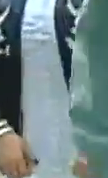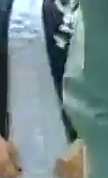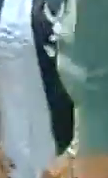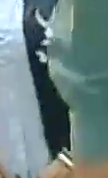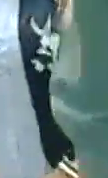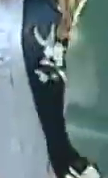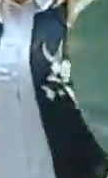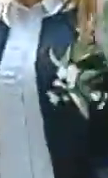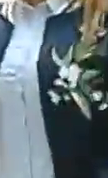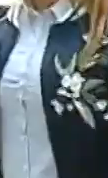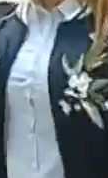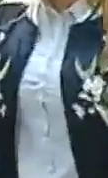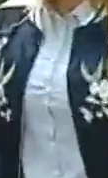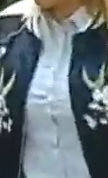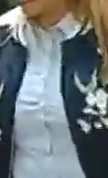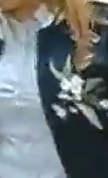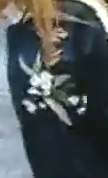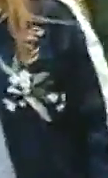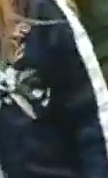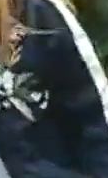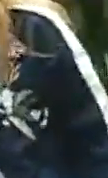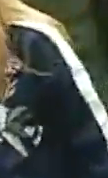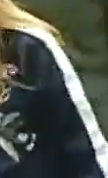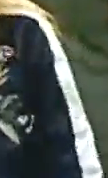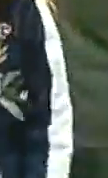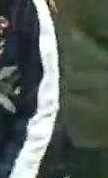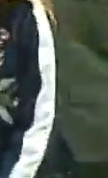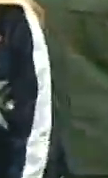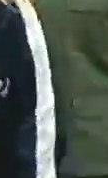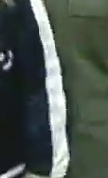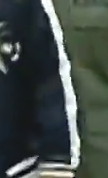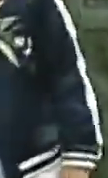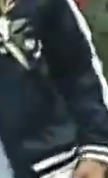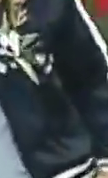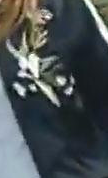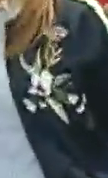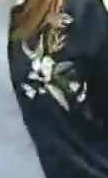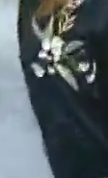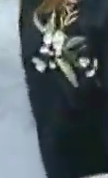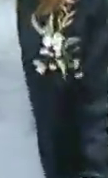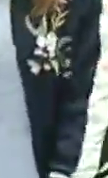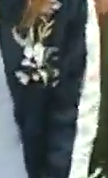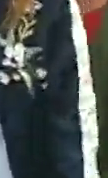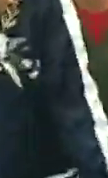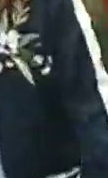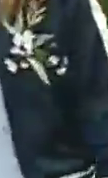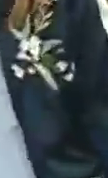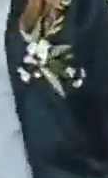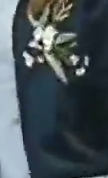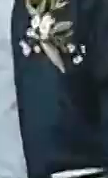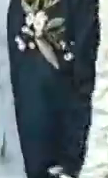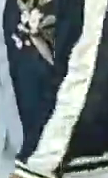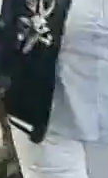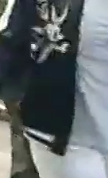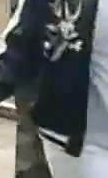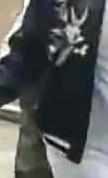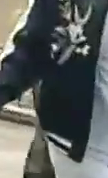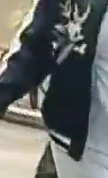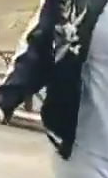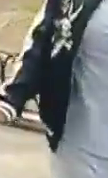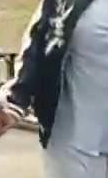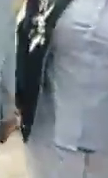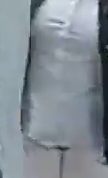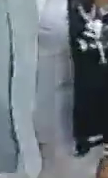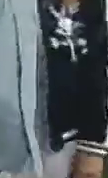contra nuestro país. Vemos en pantalla el ingreso, ya la llegada del presidente de la República, Nicolás Maduro Moros, acompañado de la